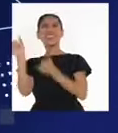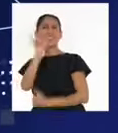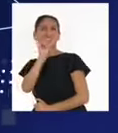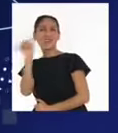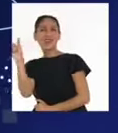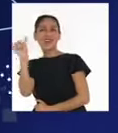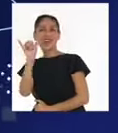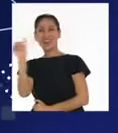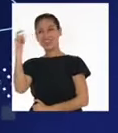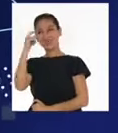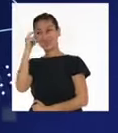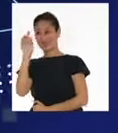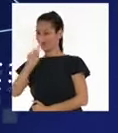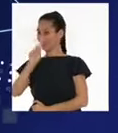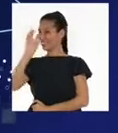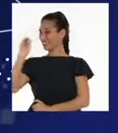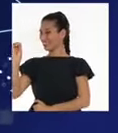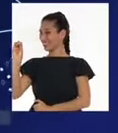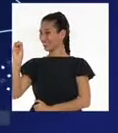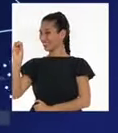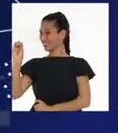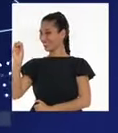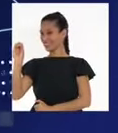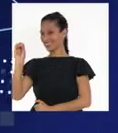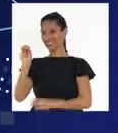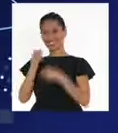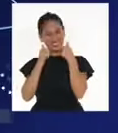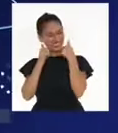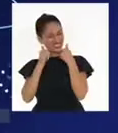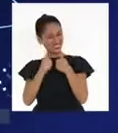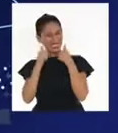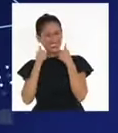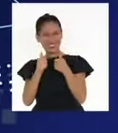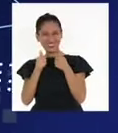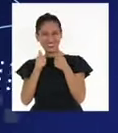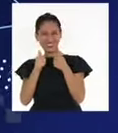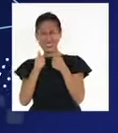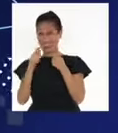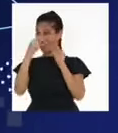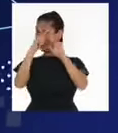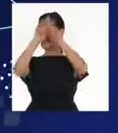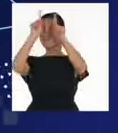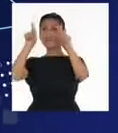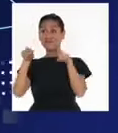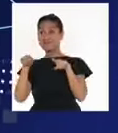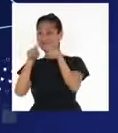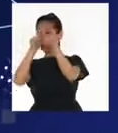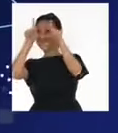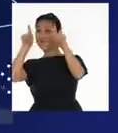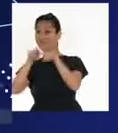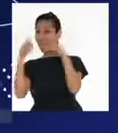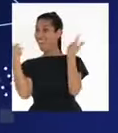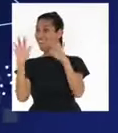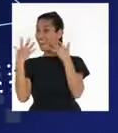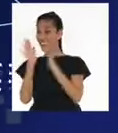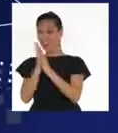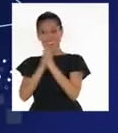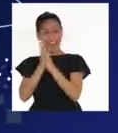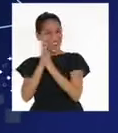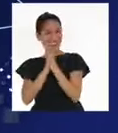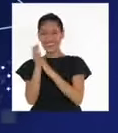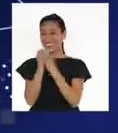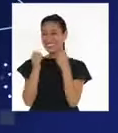igual a diez. ¡Ahora sí! ¡Ya tenemos nuestra tabla! ¡Ay! ¡Qué